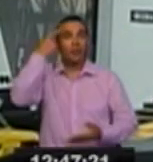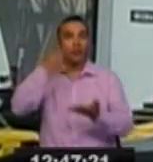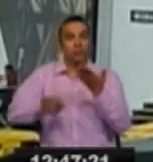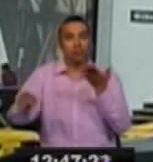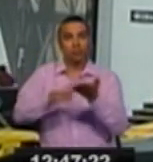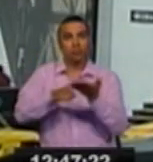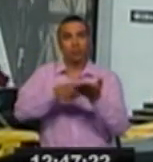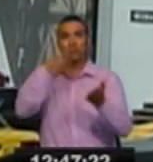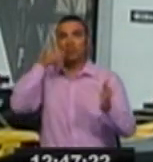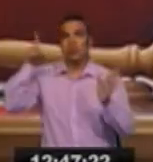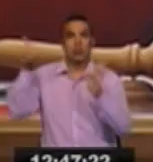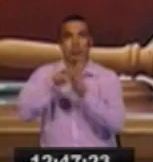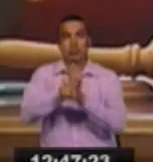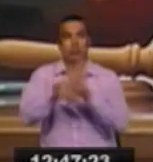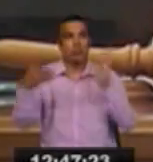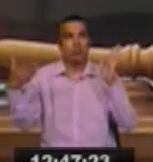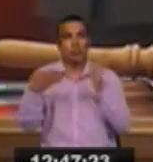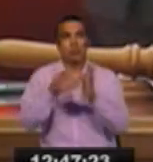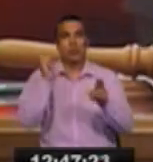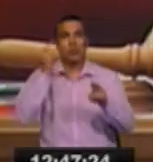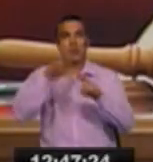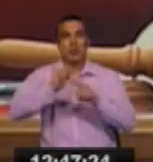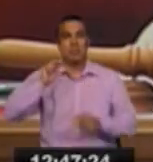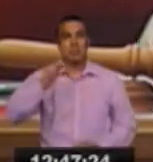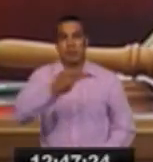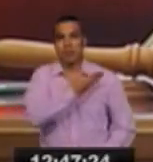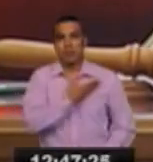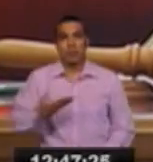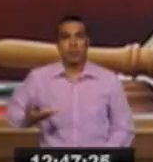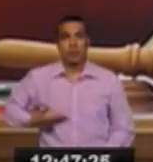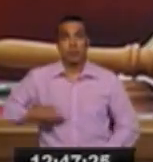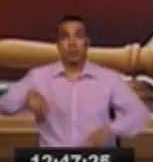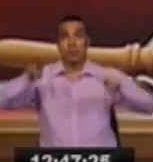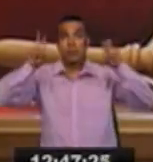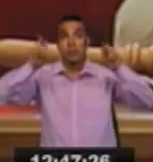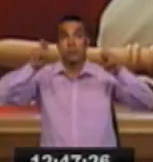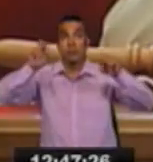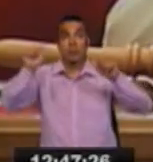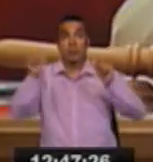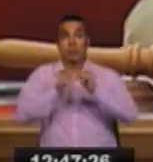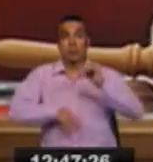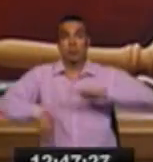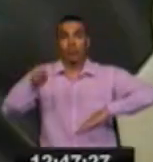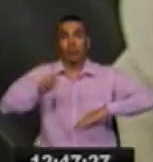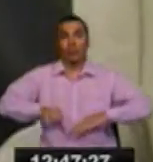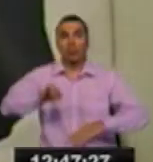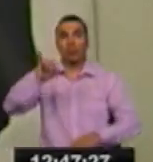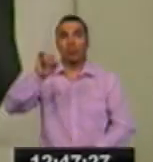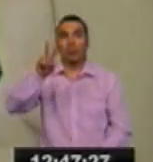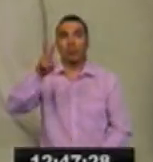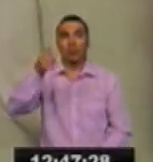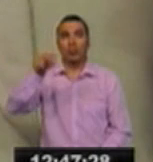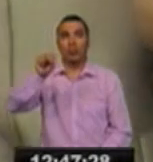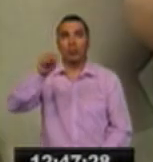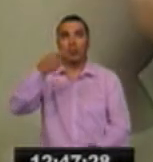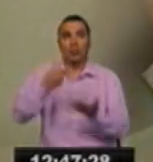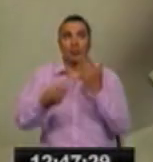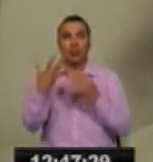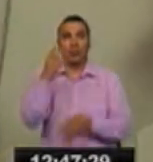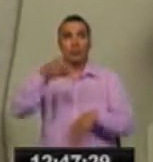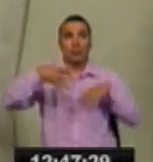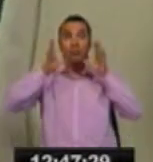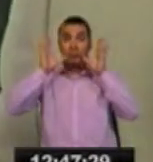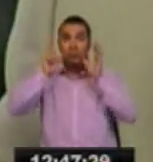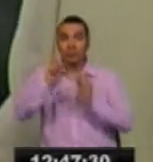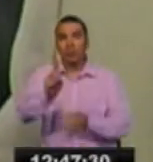de formulación de cargos en contra de la ex vicepresidenta. El caso recayó sobre el juez Iván Saquicela, quien el 17 de